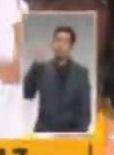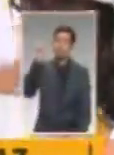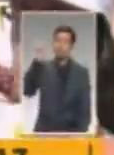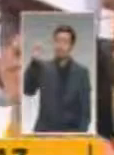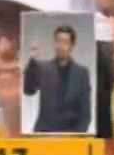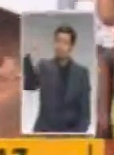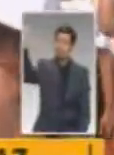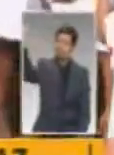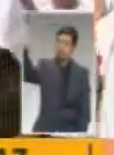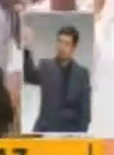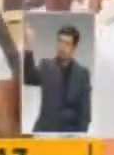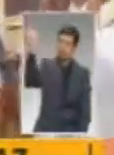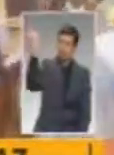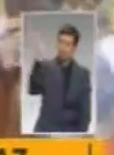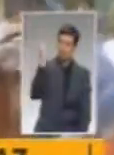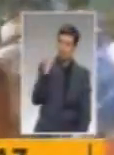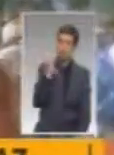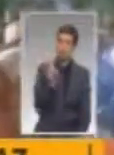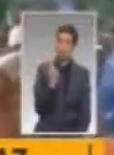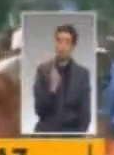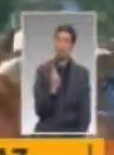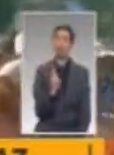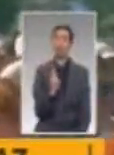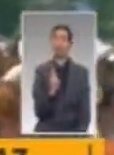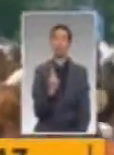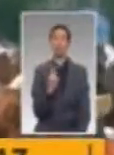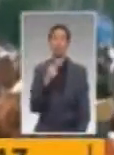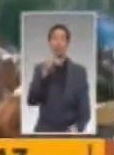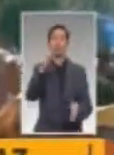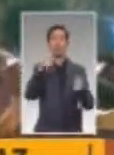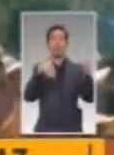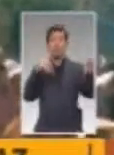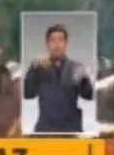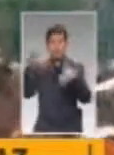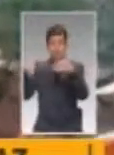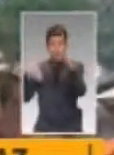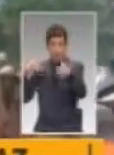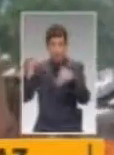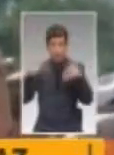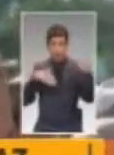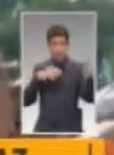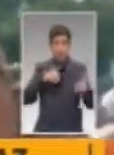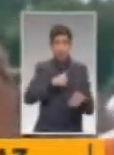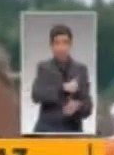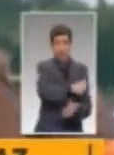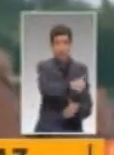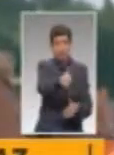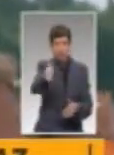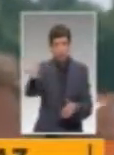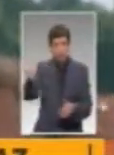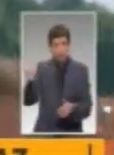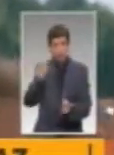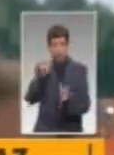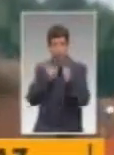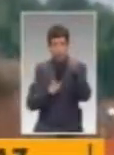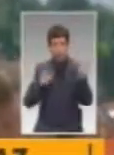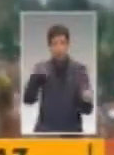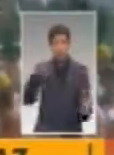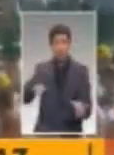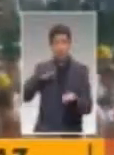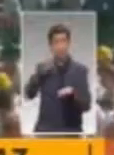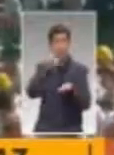Para iniciar con un corazón puro la Eucaristía que estamos empezando. Es como el umbral, es como la puerta con el deseo